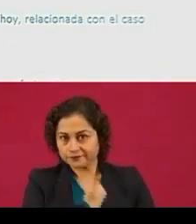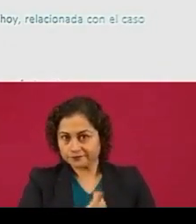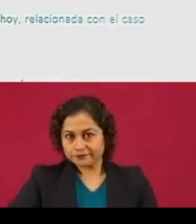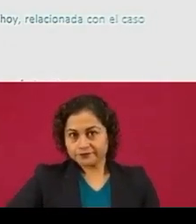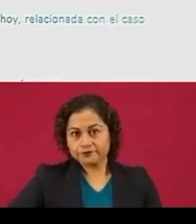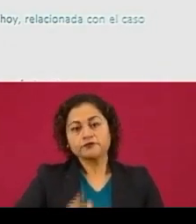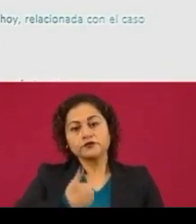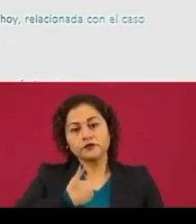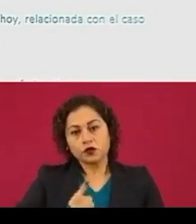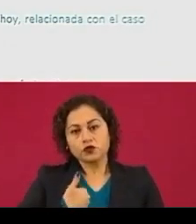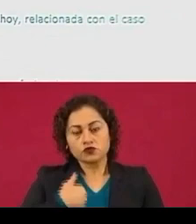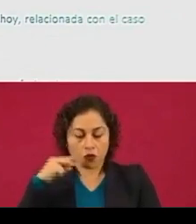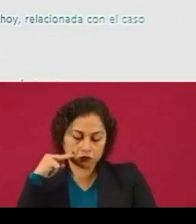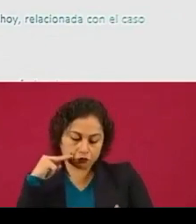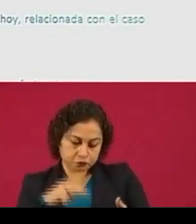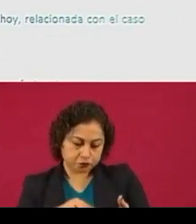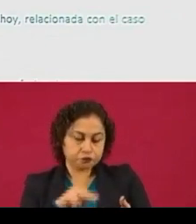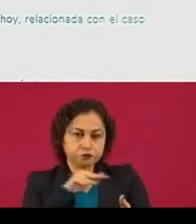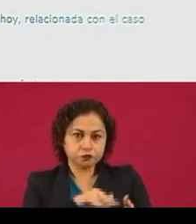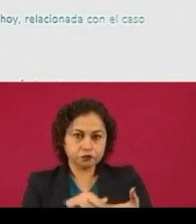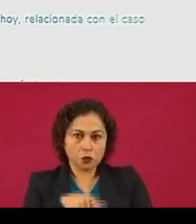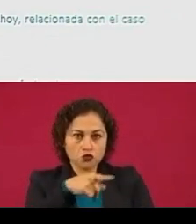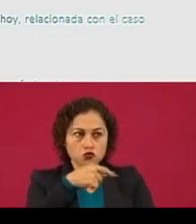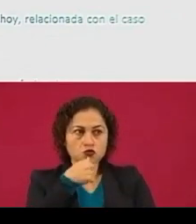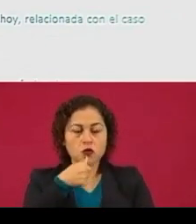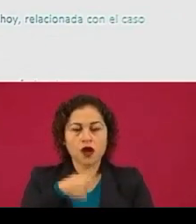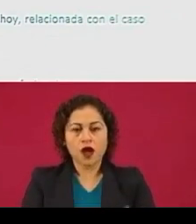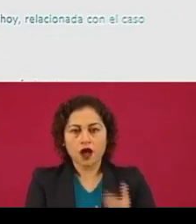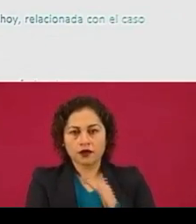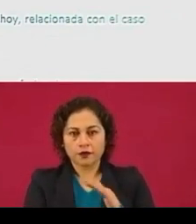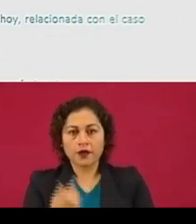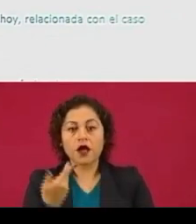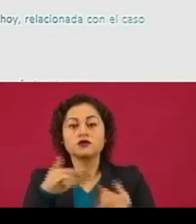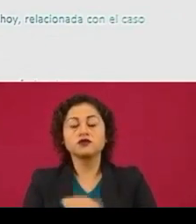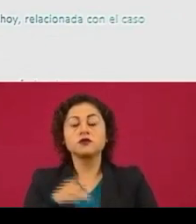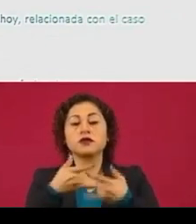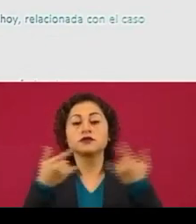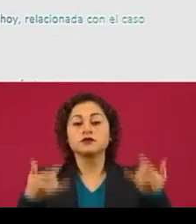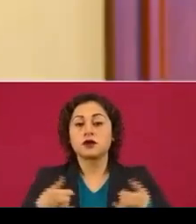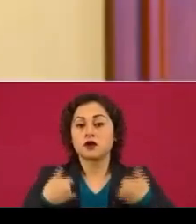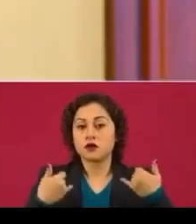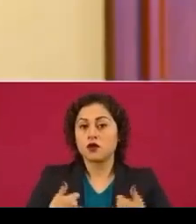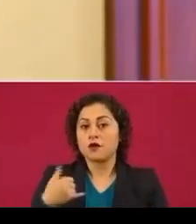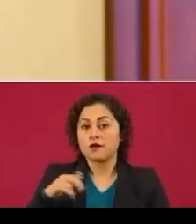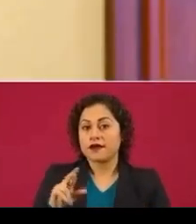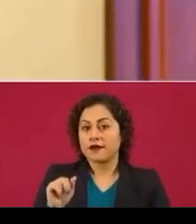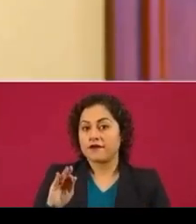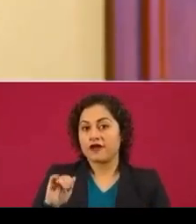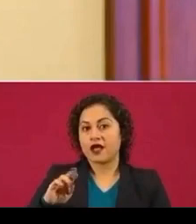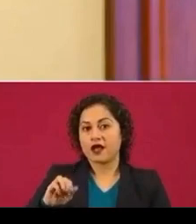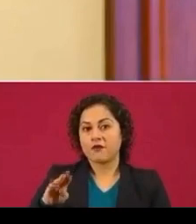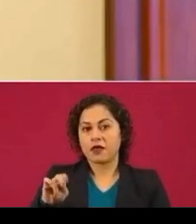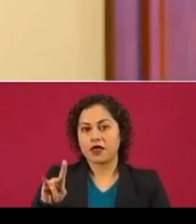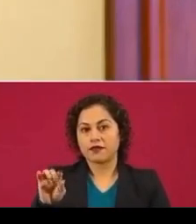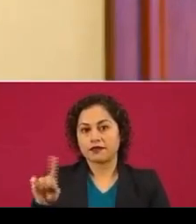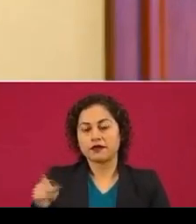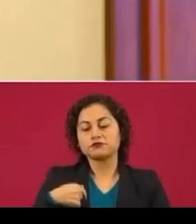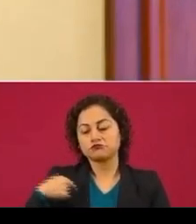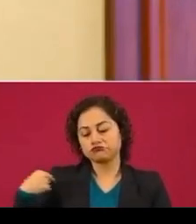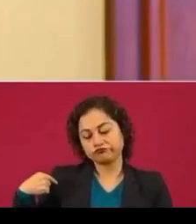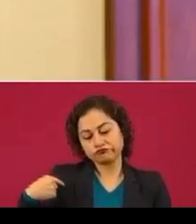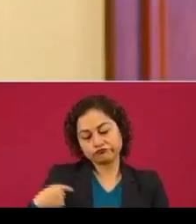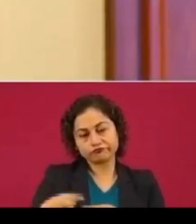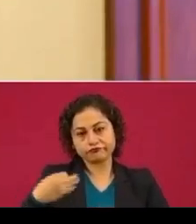referencia a su amable comunicación del día de hoy relacionada con el caso del joven Rafael Méndez Valenzuela. Como ministro presidente y a lo largo de toda mi